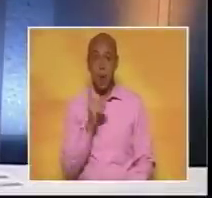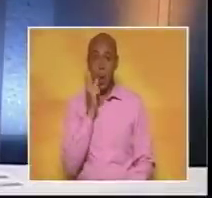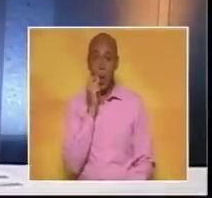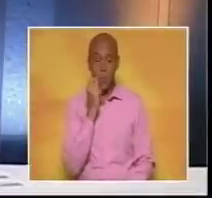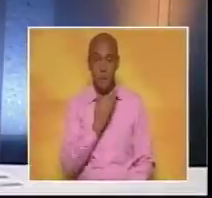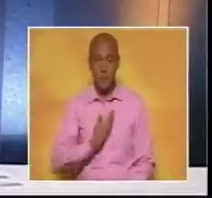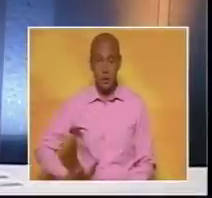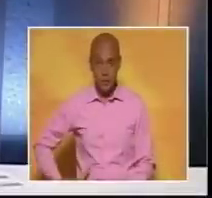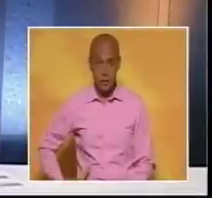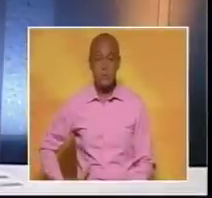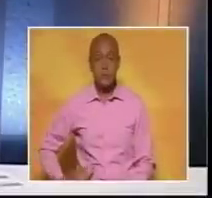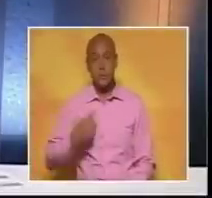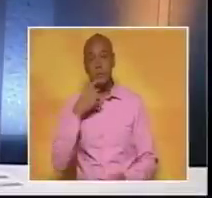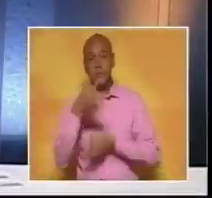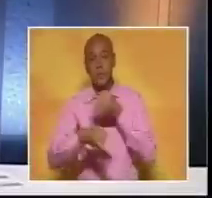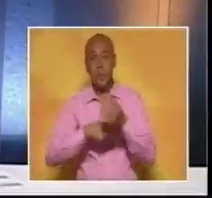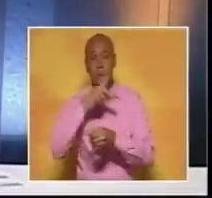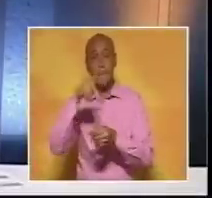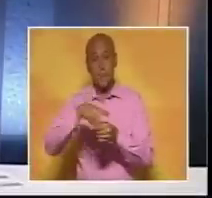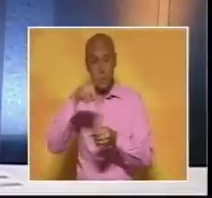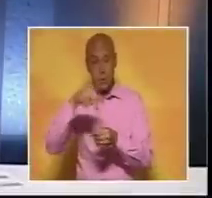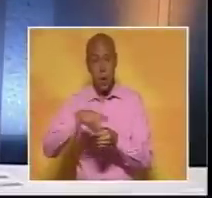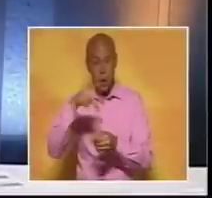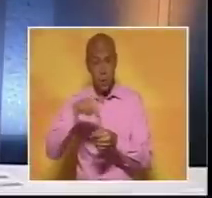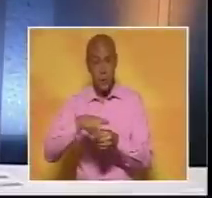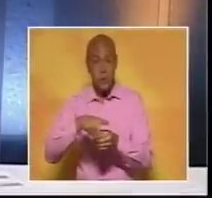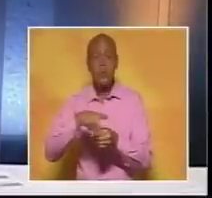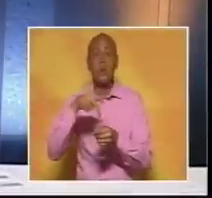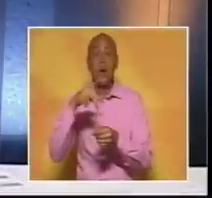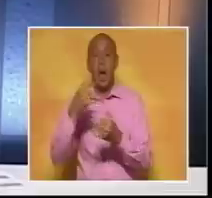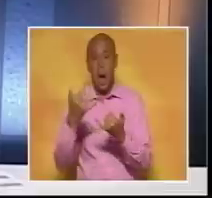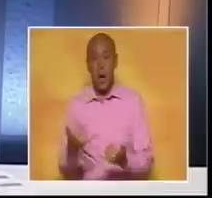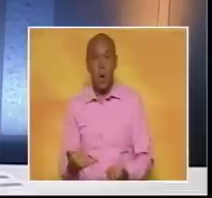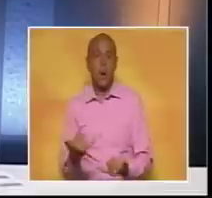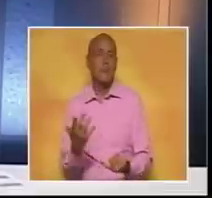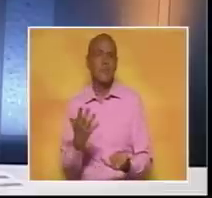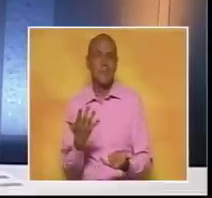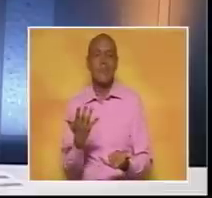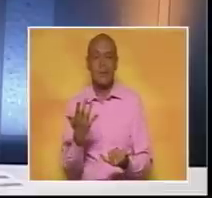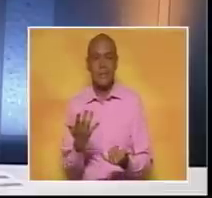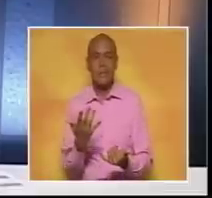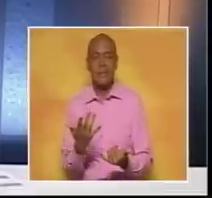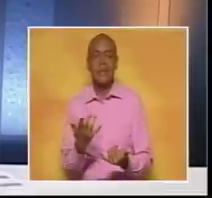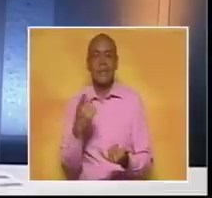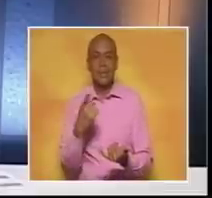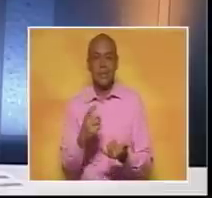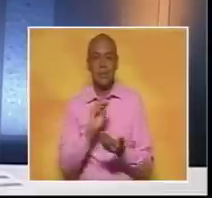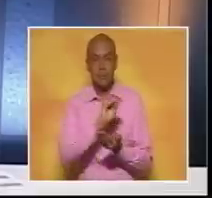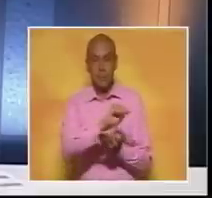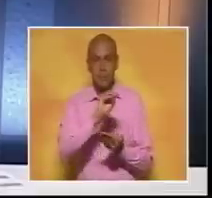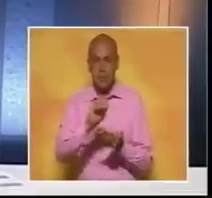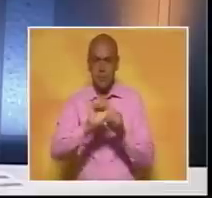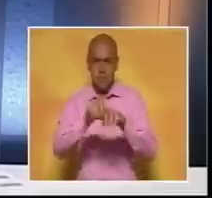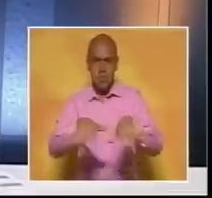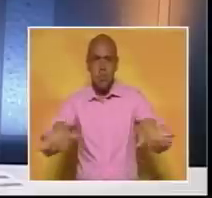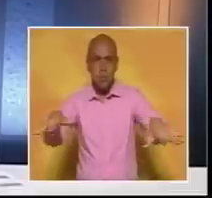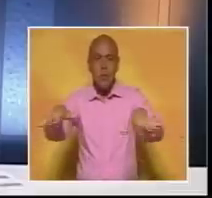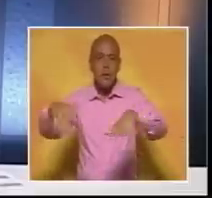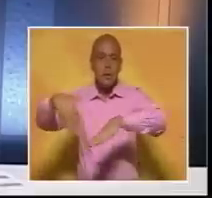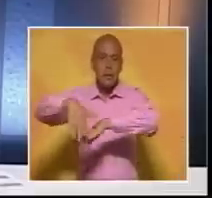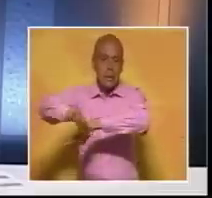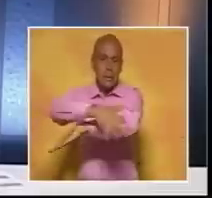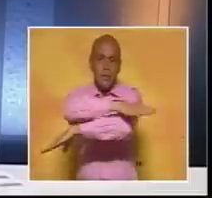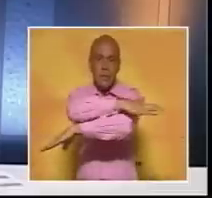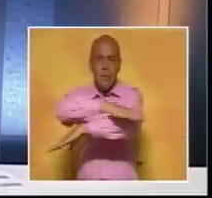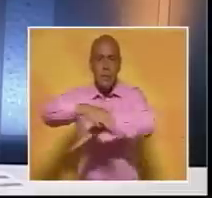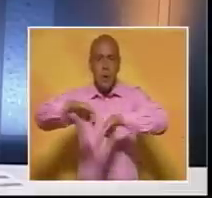Bolsonaro insistió en que el petróleo se ha vertido desde el mes pasado en más de un centenar de playas del noreste de ese país y tiene un